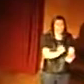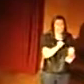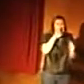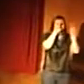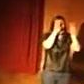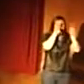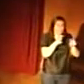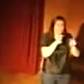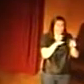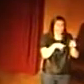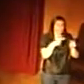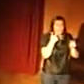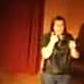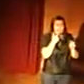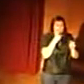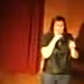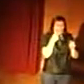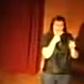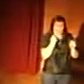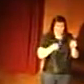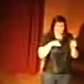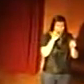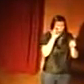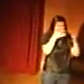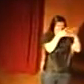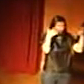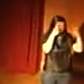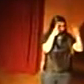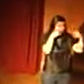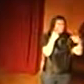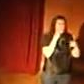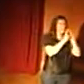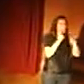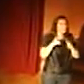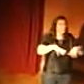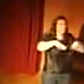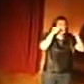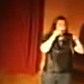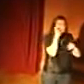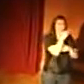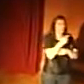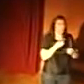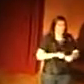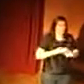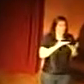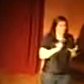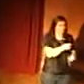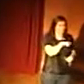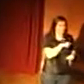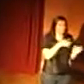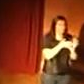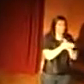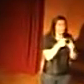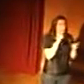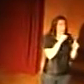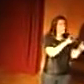tema que que enuncia la conferencia no en las vistas monumentales a la pintura romántica española es decir en la interpretación y